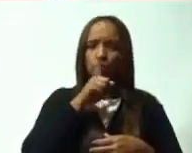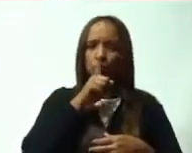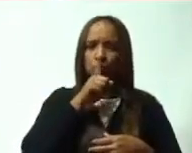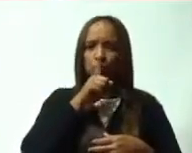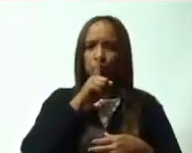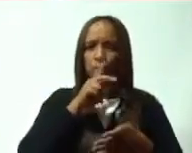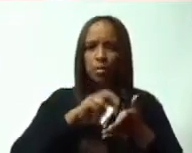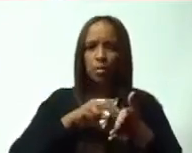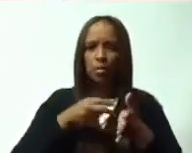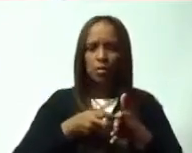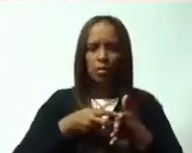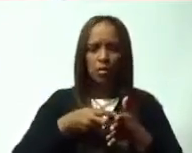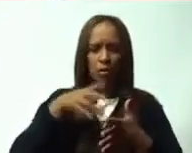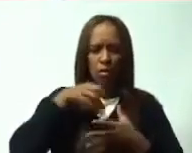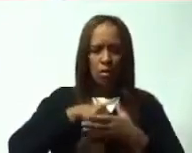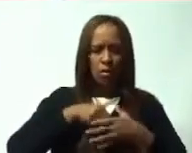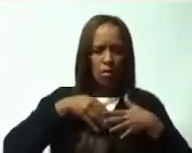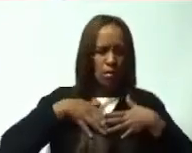Y motivaciones